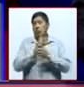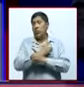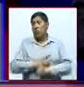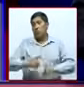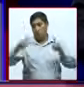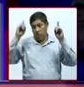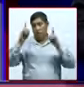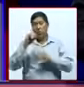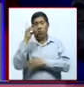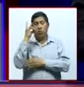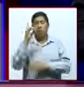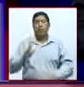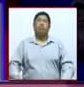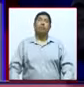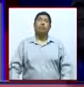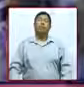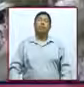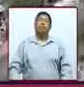decían, en nuestro país.